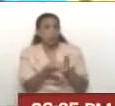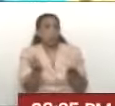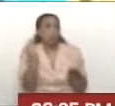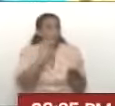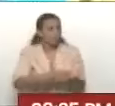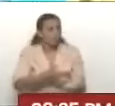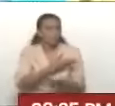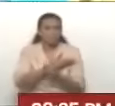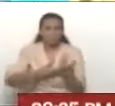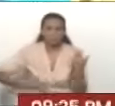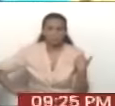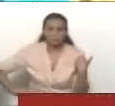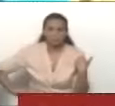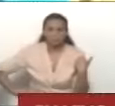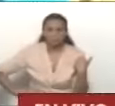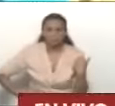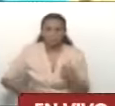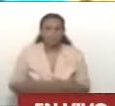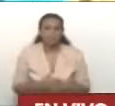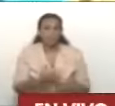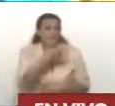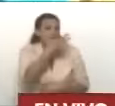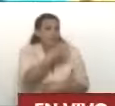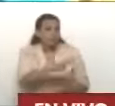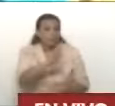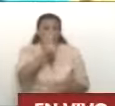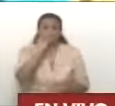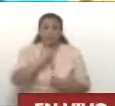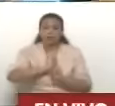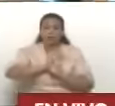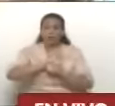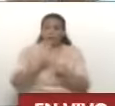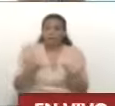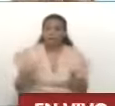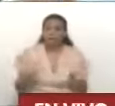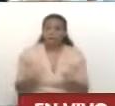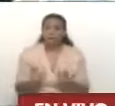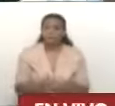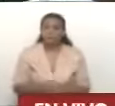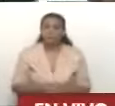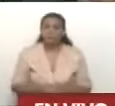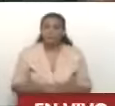no volverán. Sencillo como es. Es más,